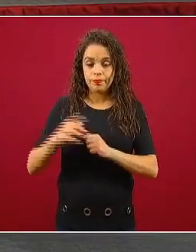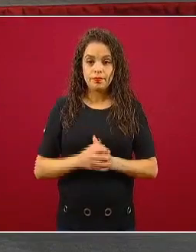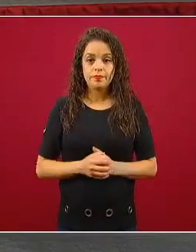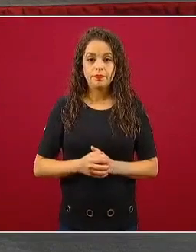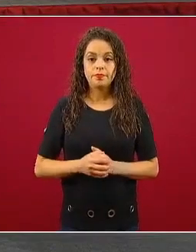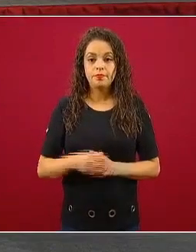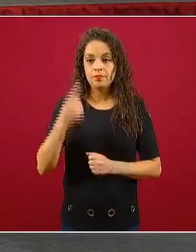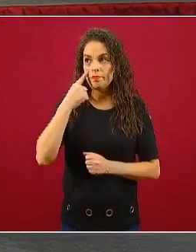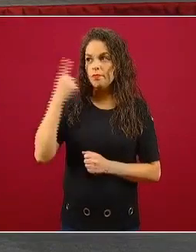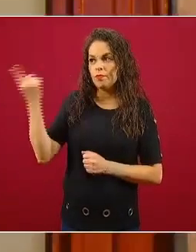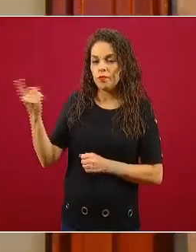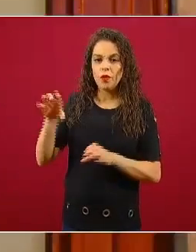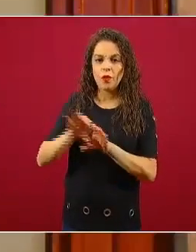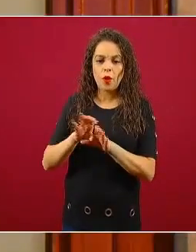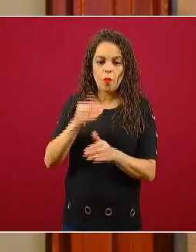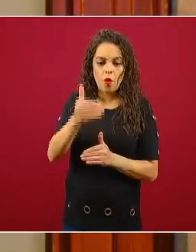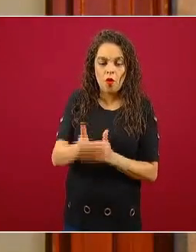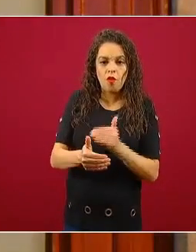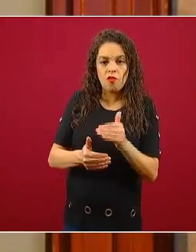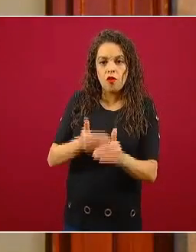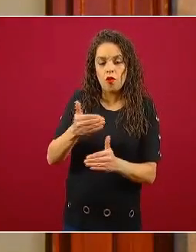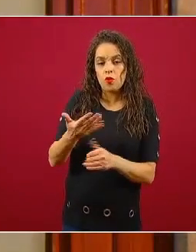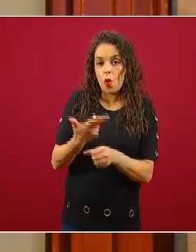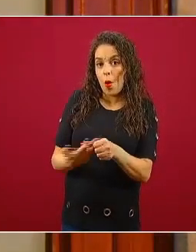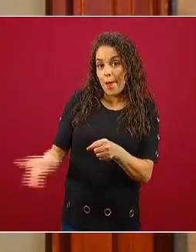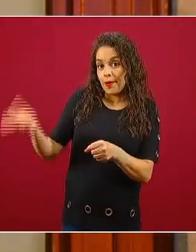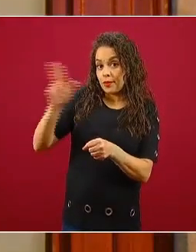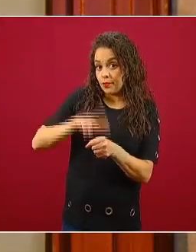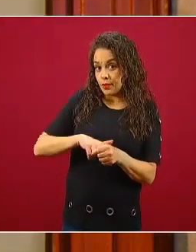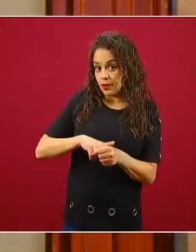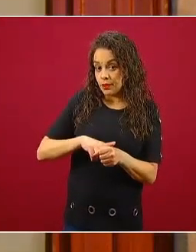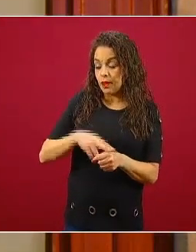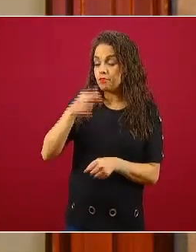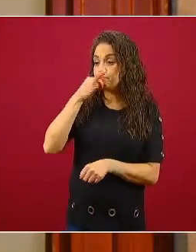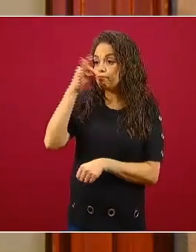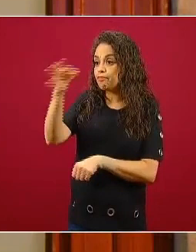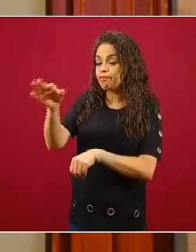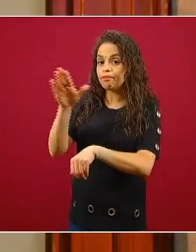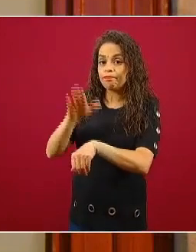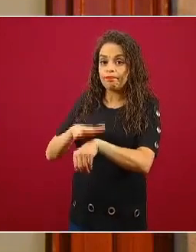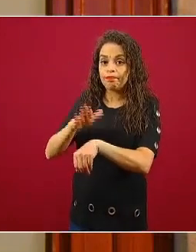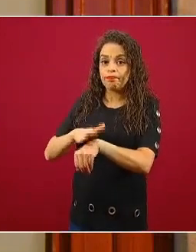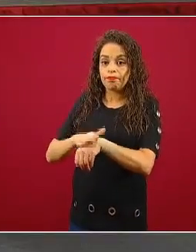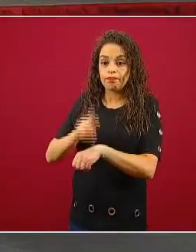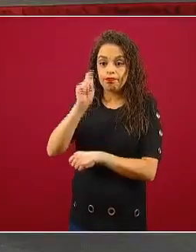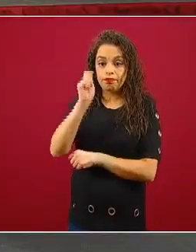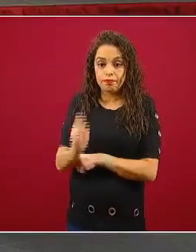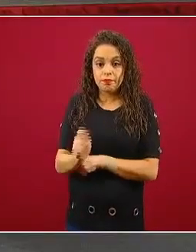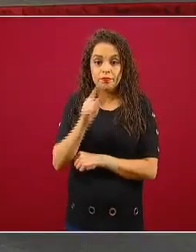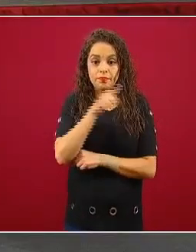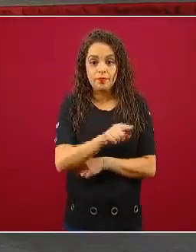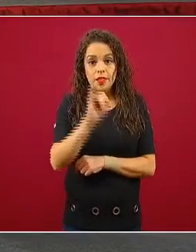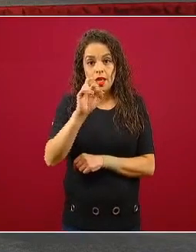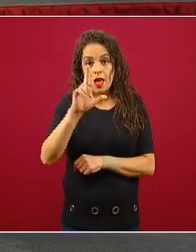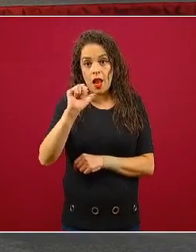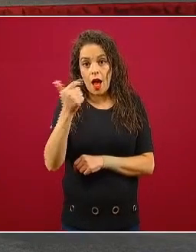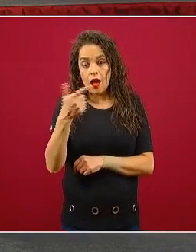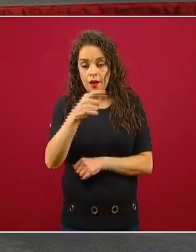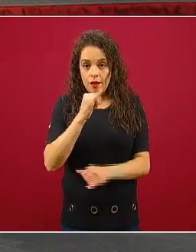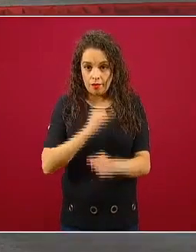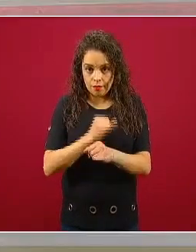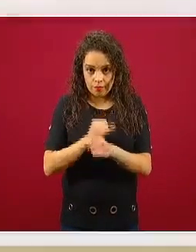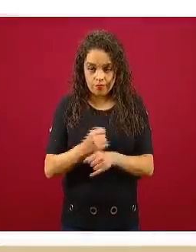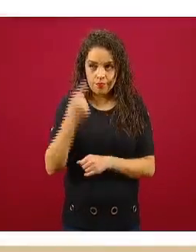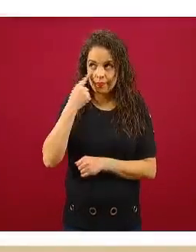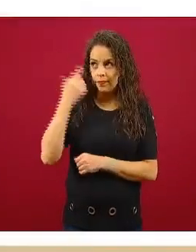precisamente la evolución de los hospitales que en su momento han notificado a la red IRAG. Vemos cómo empezamos allá